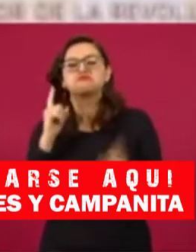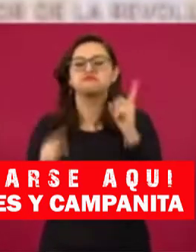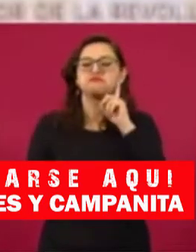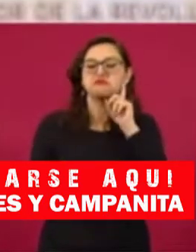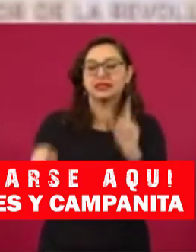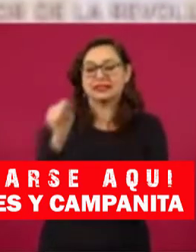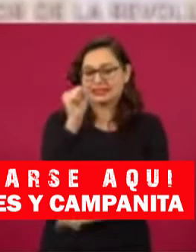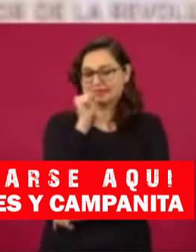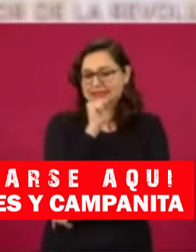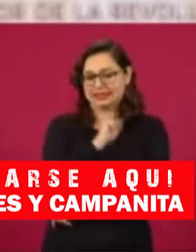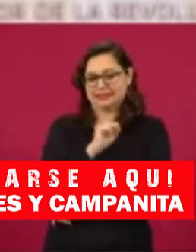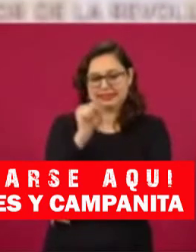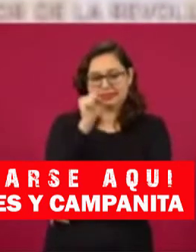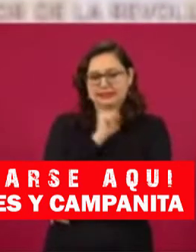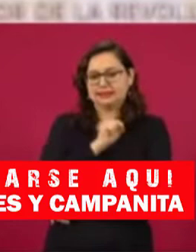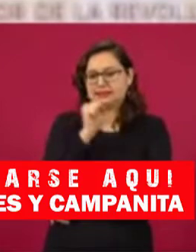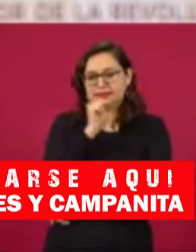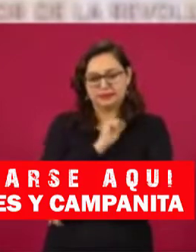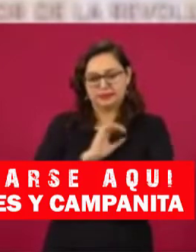demostrado, pero sí trabajó ahí,